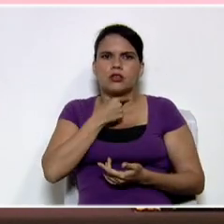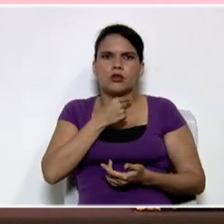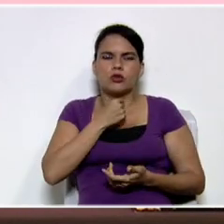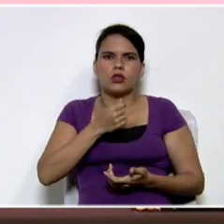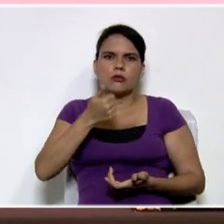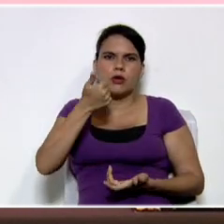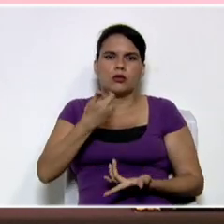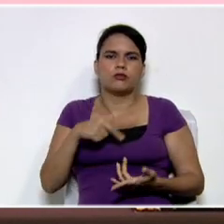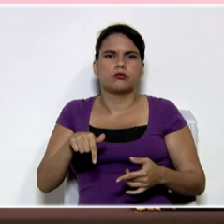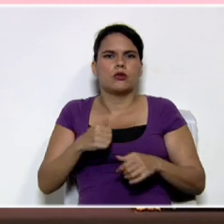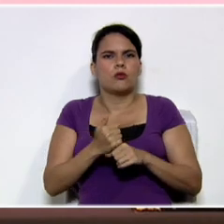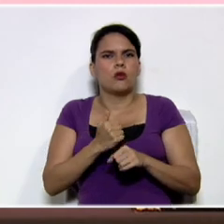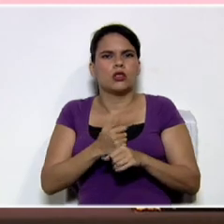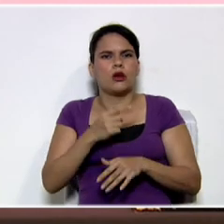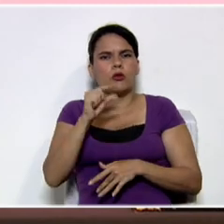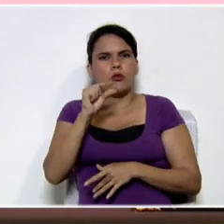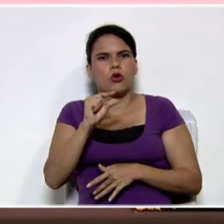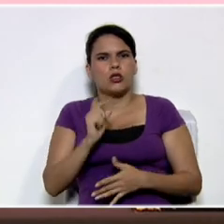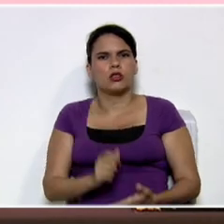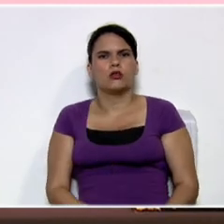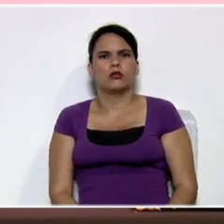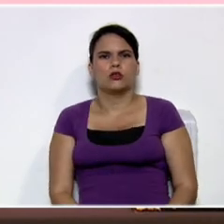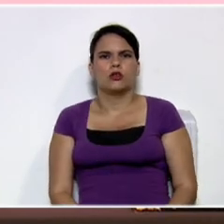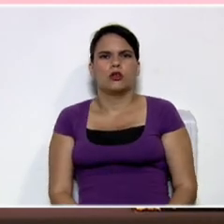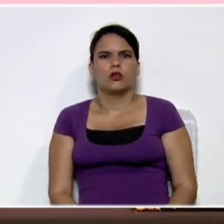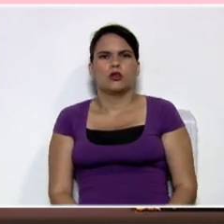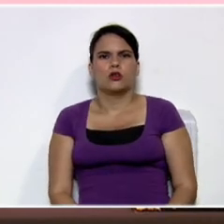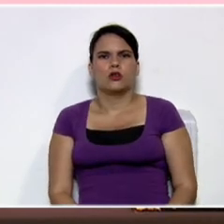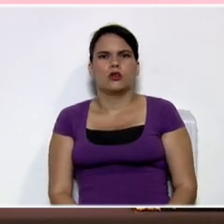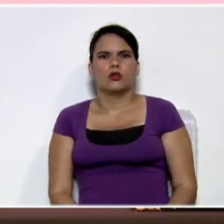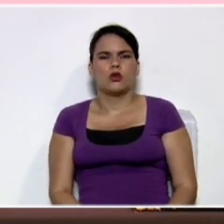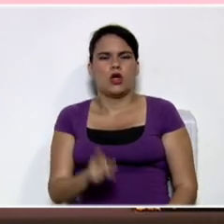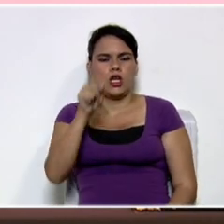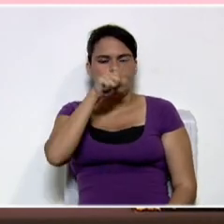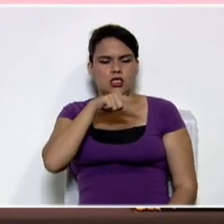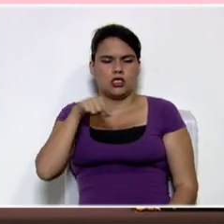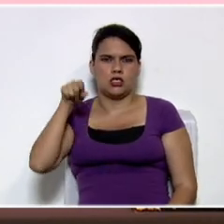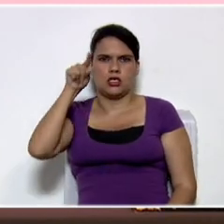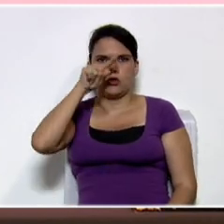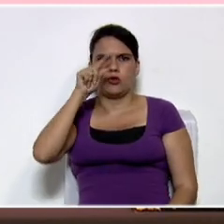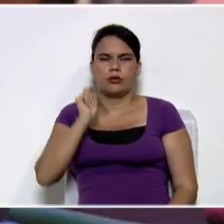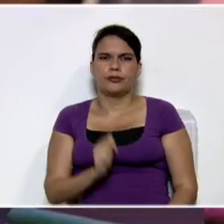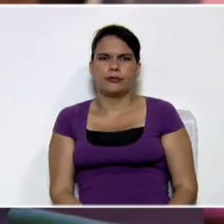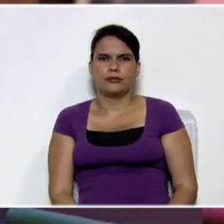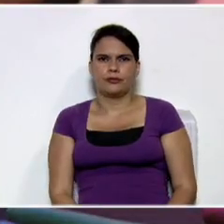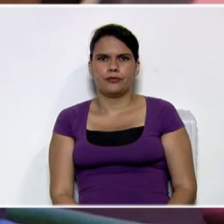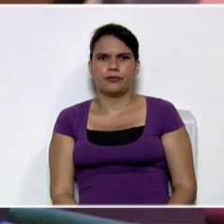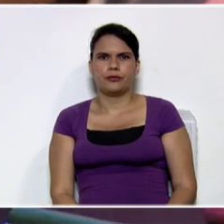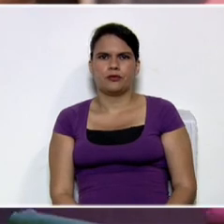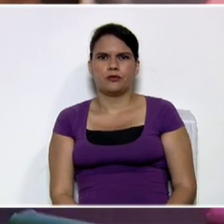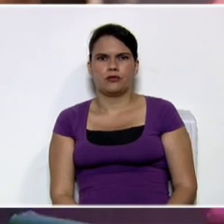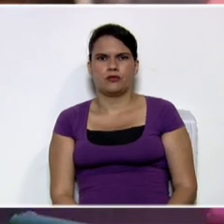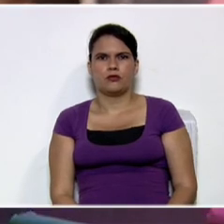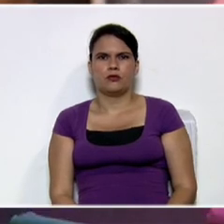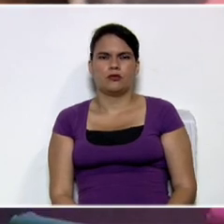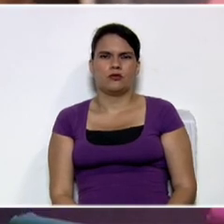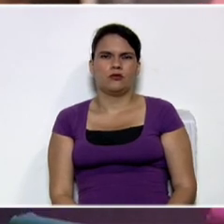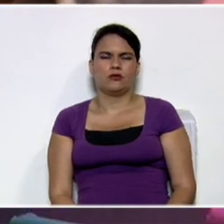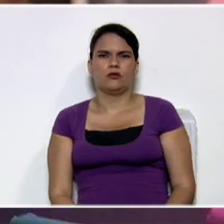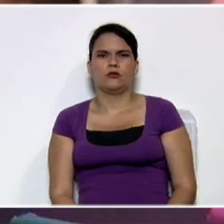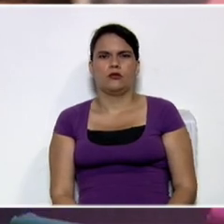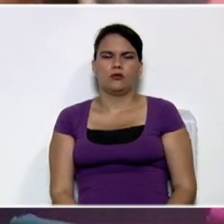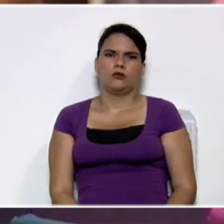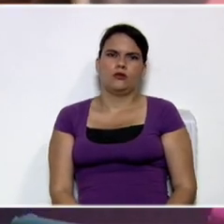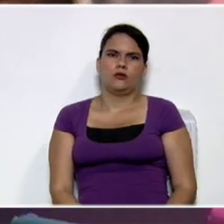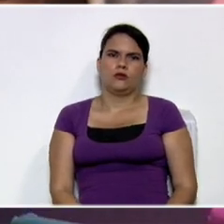vamos a trabajar un poquito lo que es la figura geométrica del círculo, ¿verdad? Vamos a